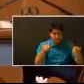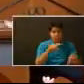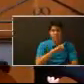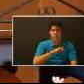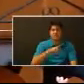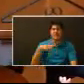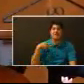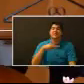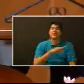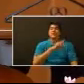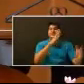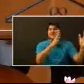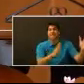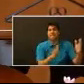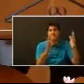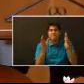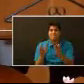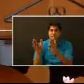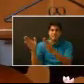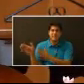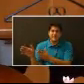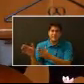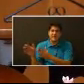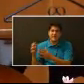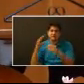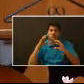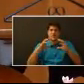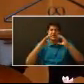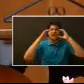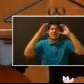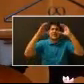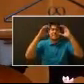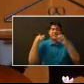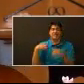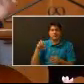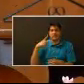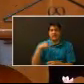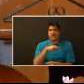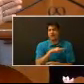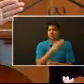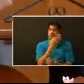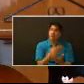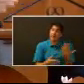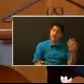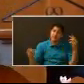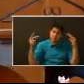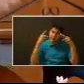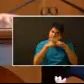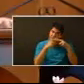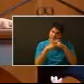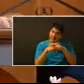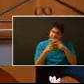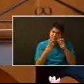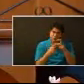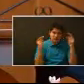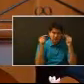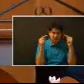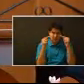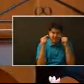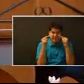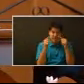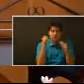nos esté capacitando y nos esté preparando para que nosotros vayamos y nos enfrentemos a nuestros enemigos.